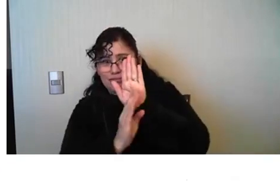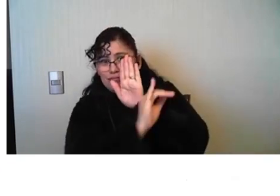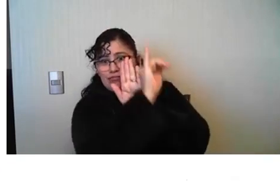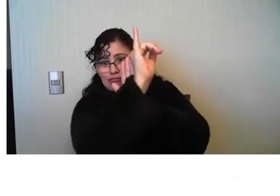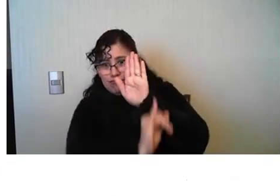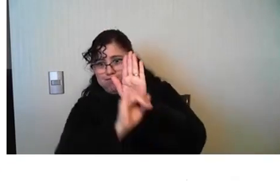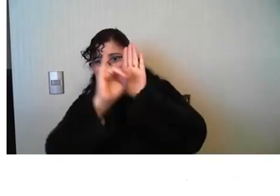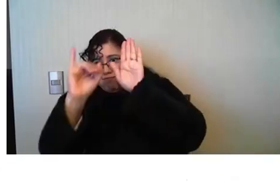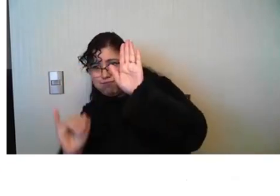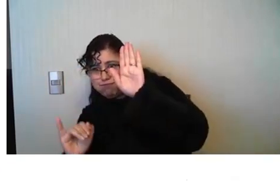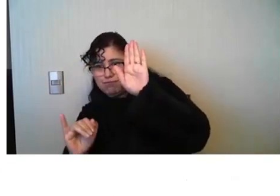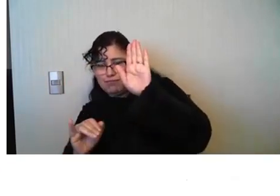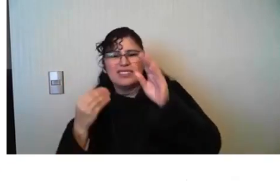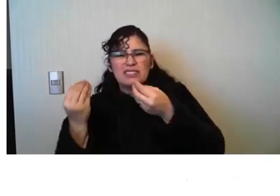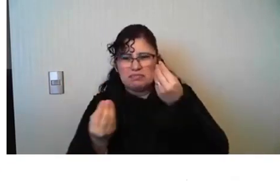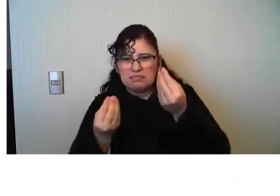hacia el